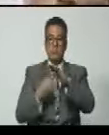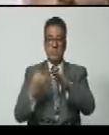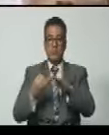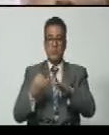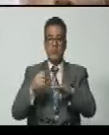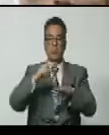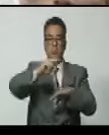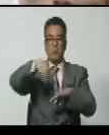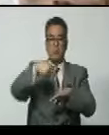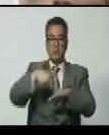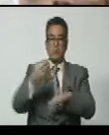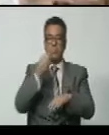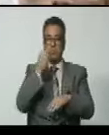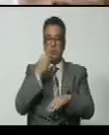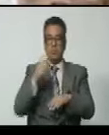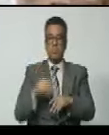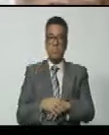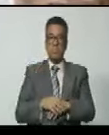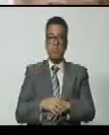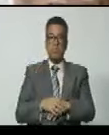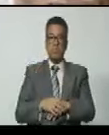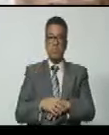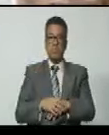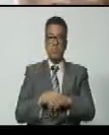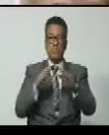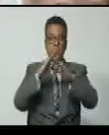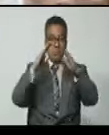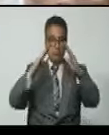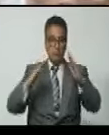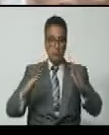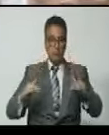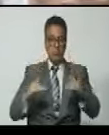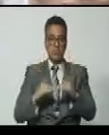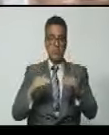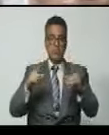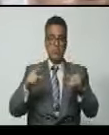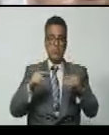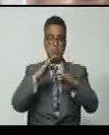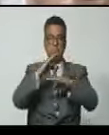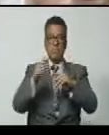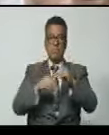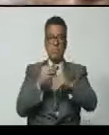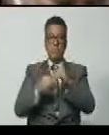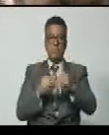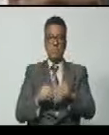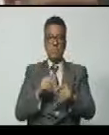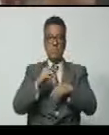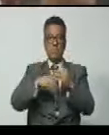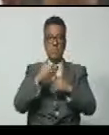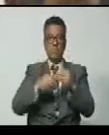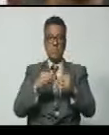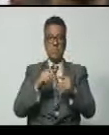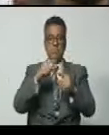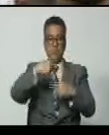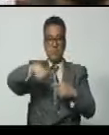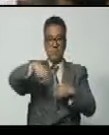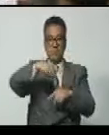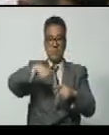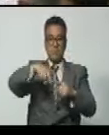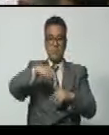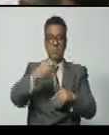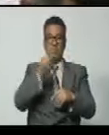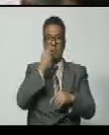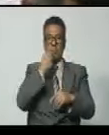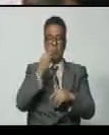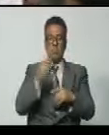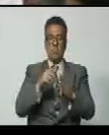de Nutrición. Desmontamos una estructura piramidal para ahora convertirnos en un trompo de